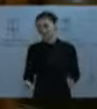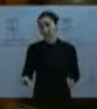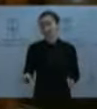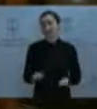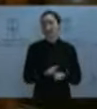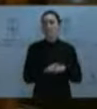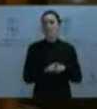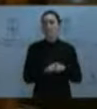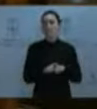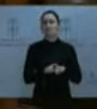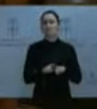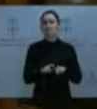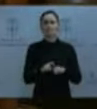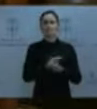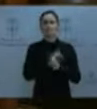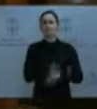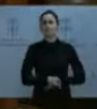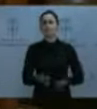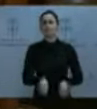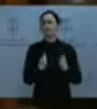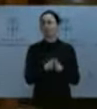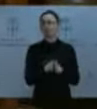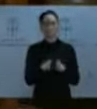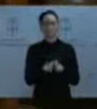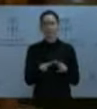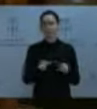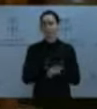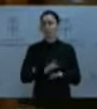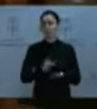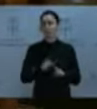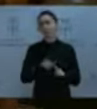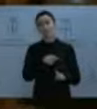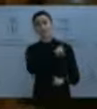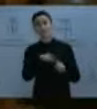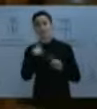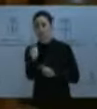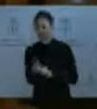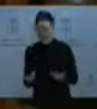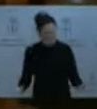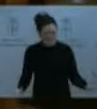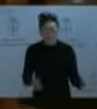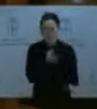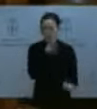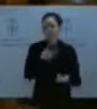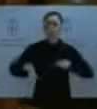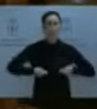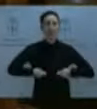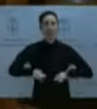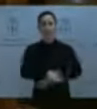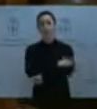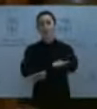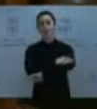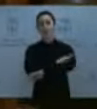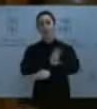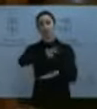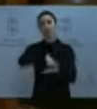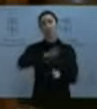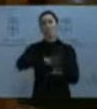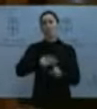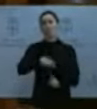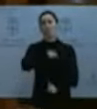y entonces da un exceso de cupo para el año siguiente. Lo que le pedimos es que negocie con el Ministerio para que ese exceso de cupo se conozca antes de